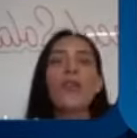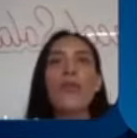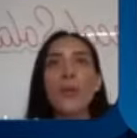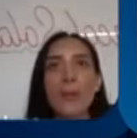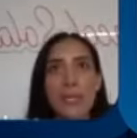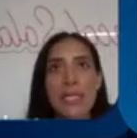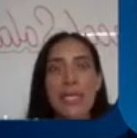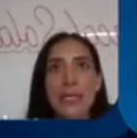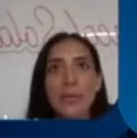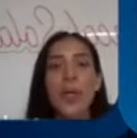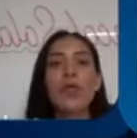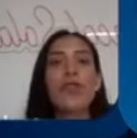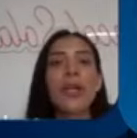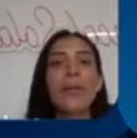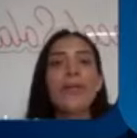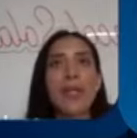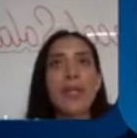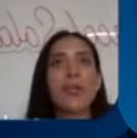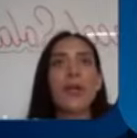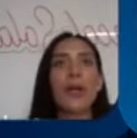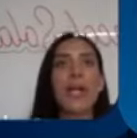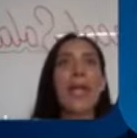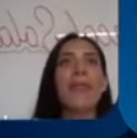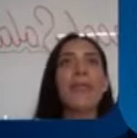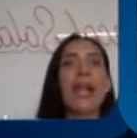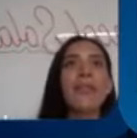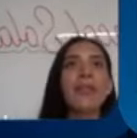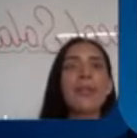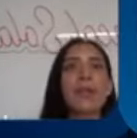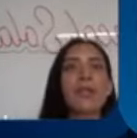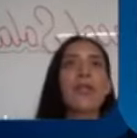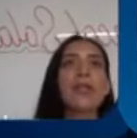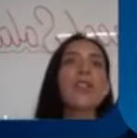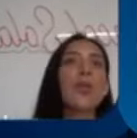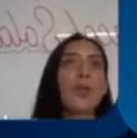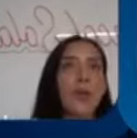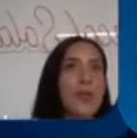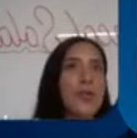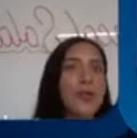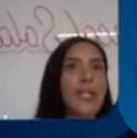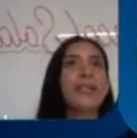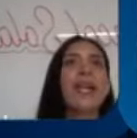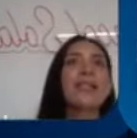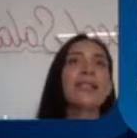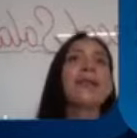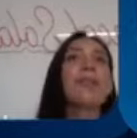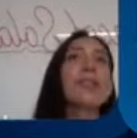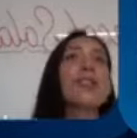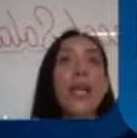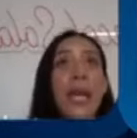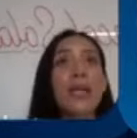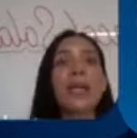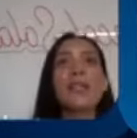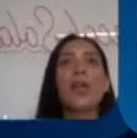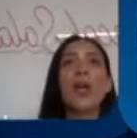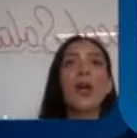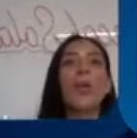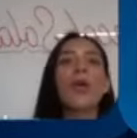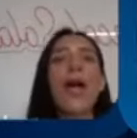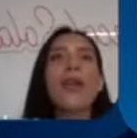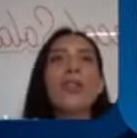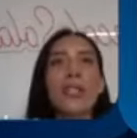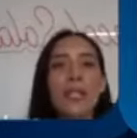Hoy lo confirma el presidente, pero no solamente esto. Entearte que personajes como Broso, entearte que personajes